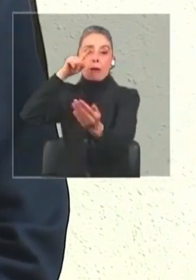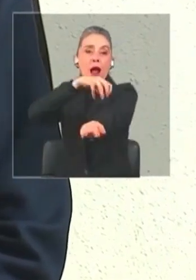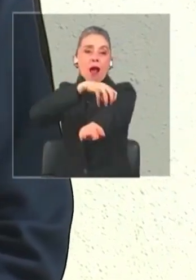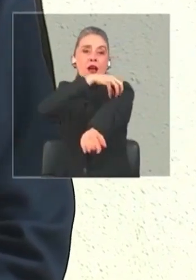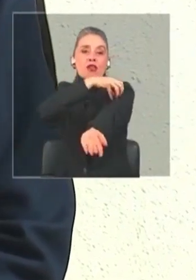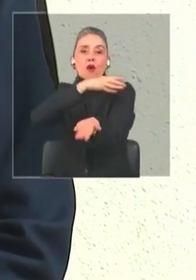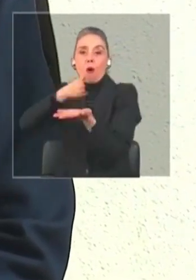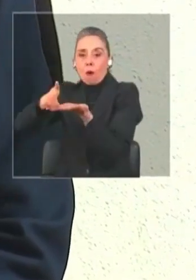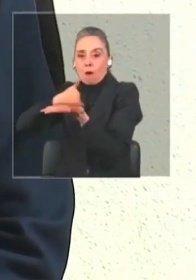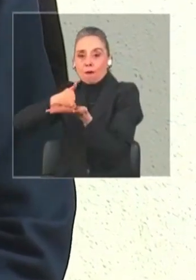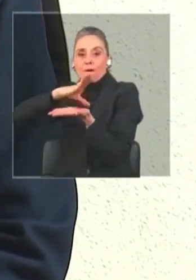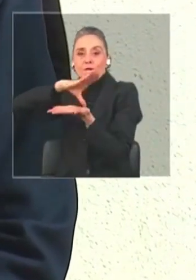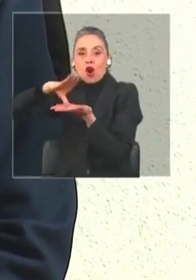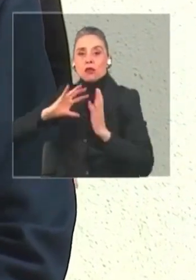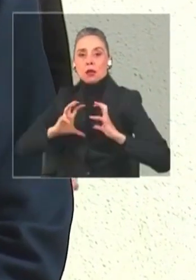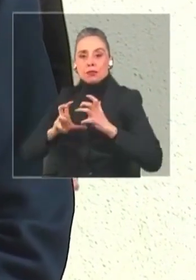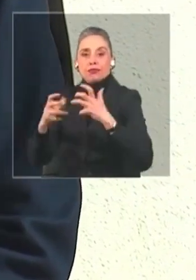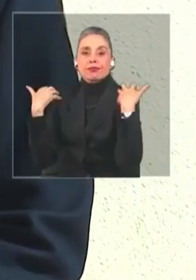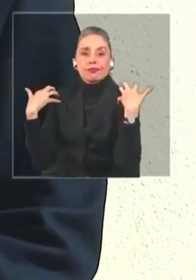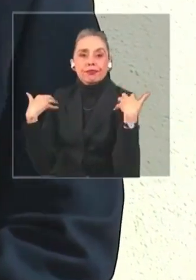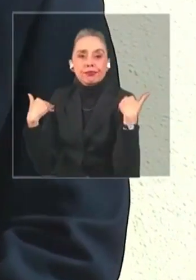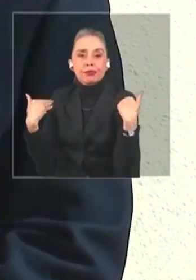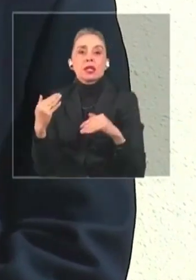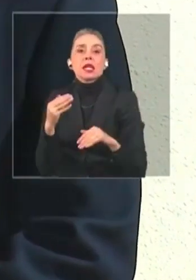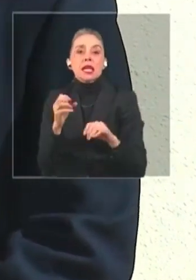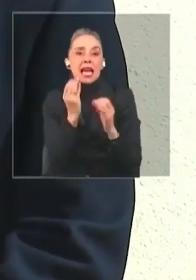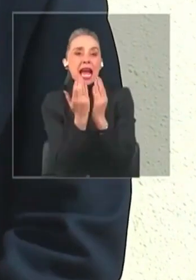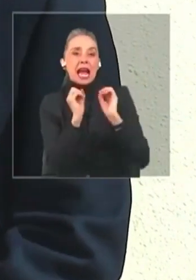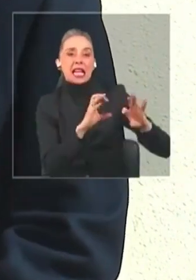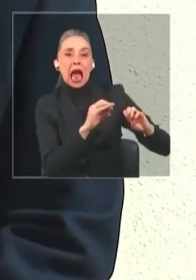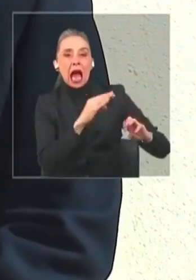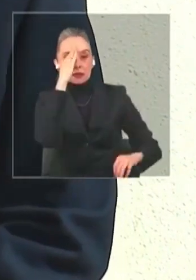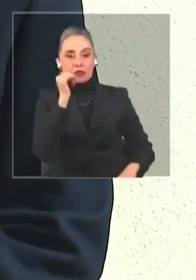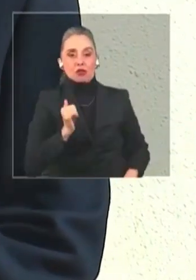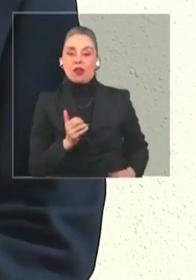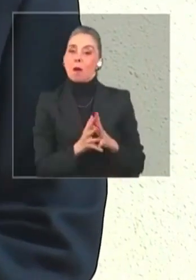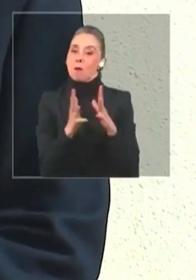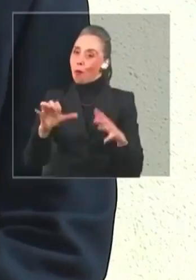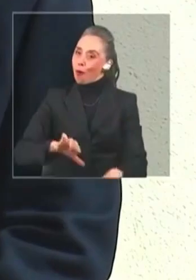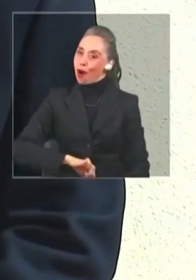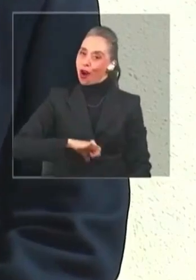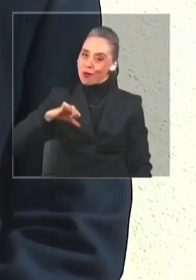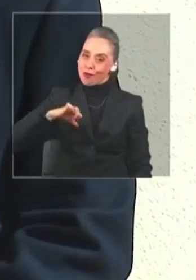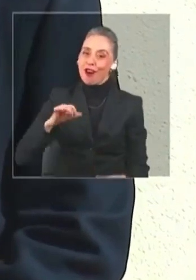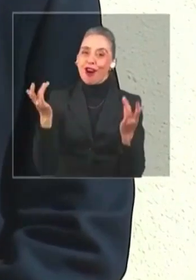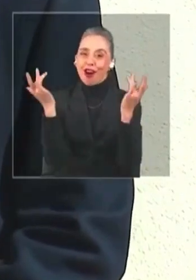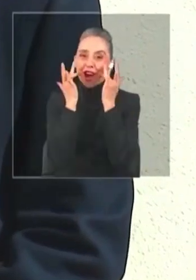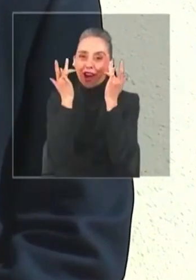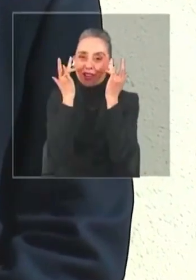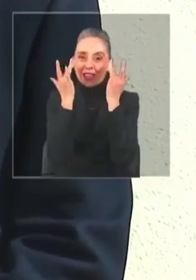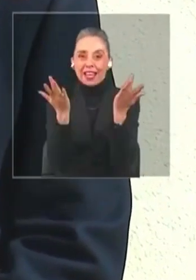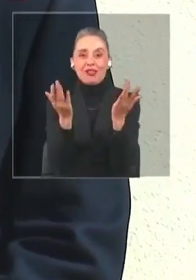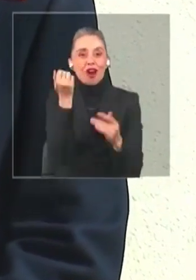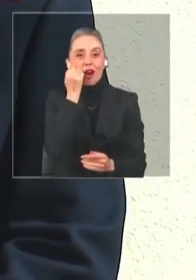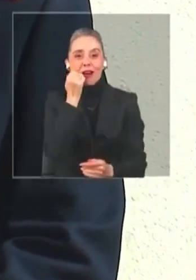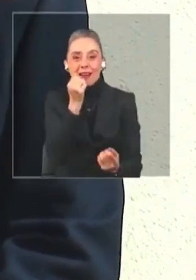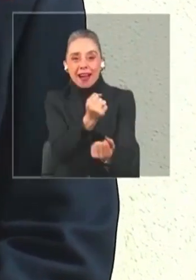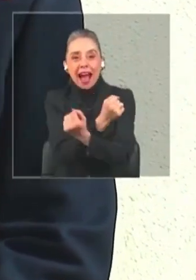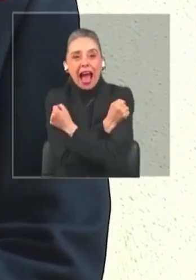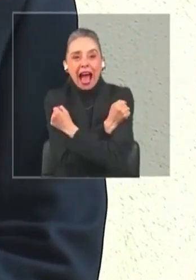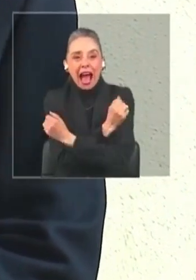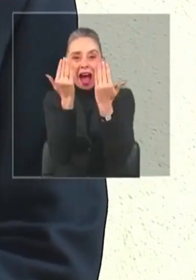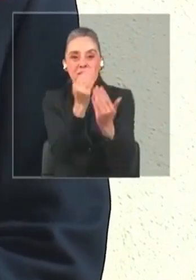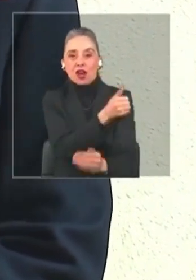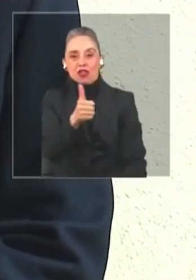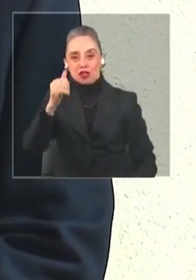desplegados. ¿Ah? Están desplegados en entrenamiento, en instrucción. Así que muy orgulloso, muy contento también. Y un afectuoso abrazo a todos los